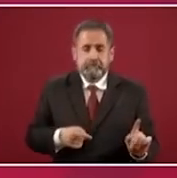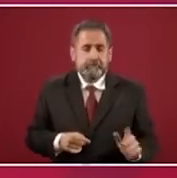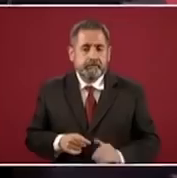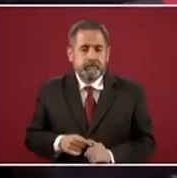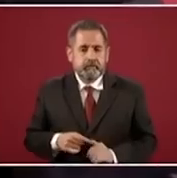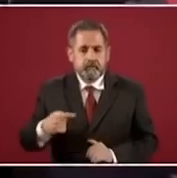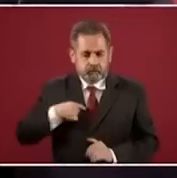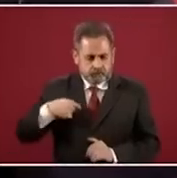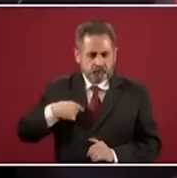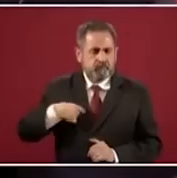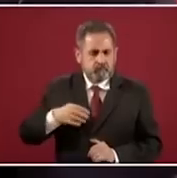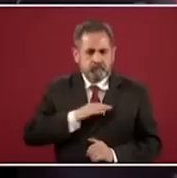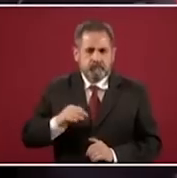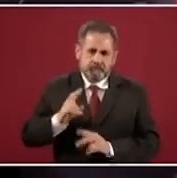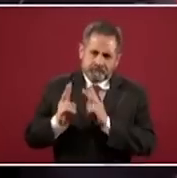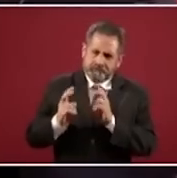yo hablaría,